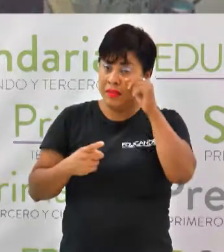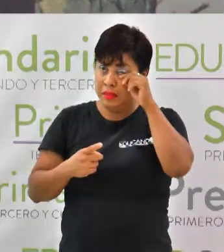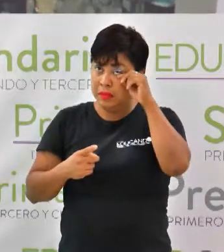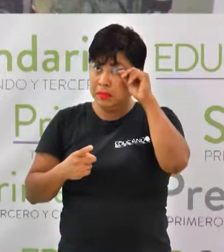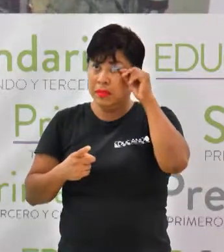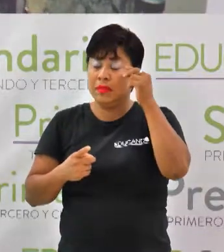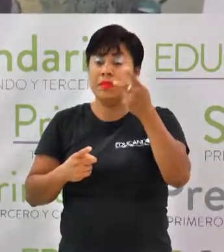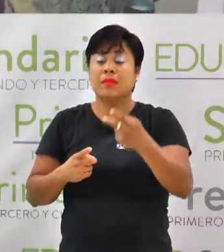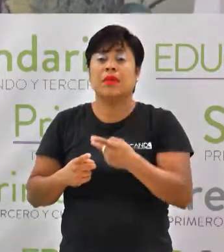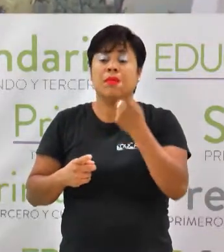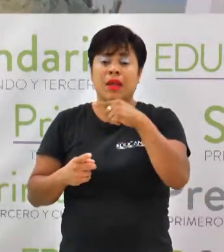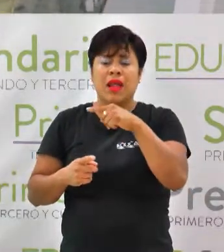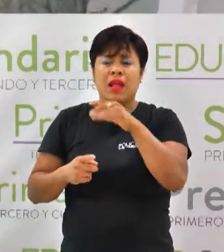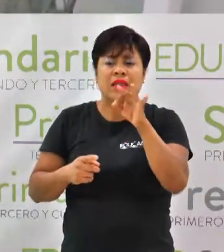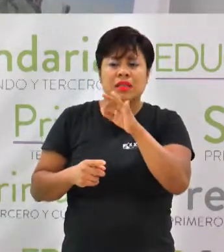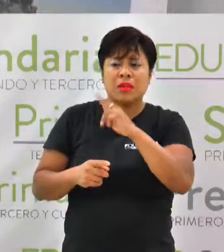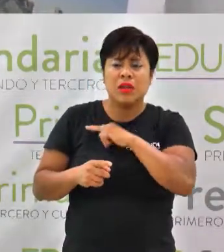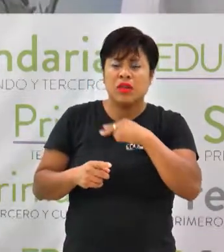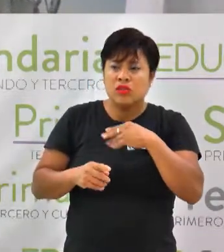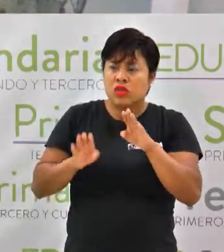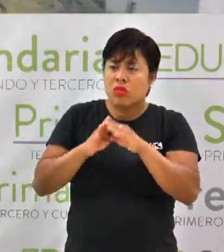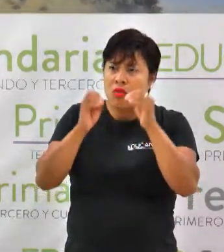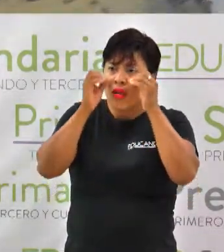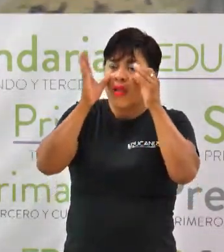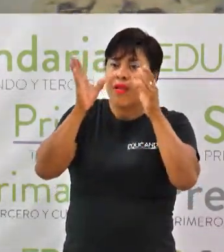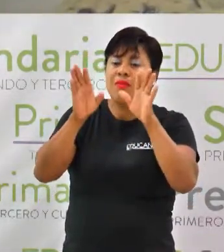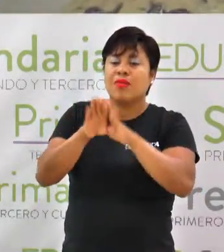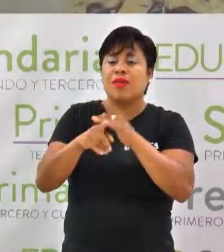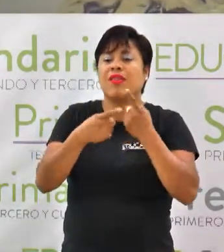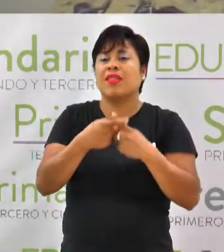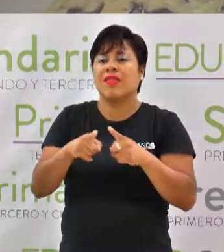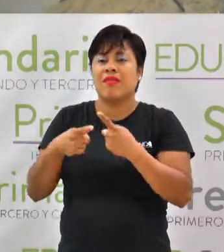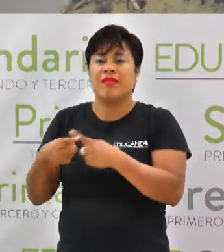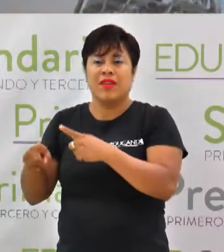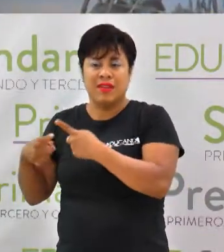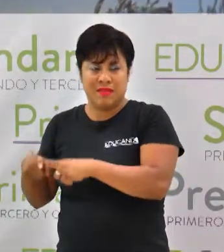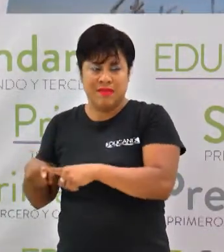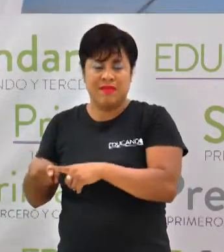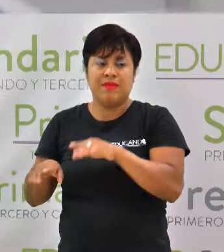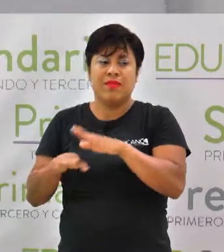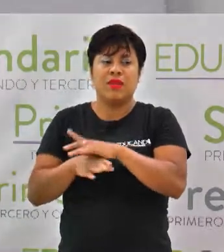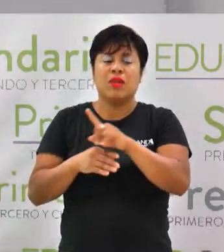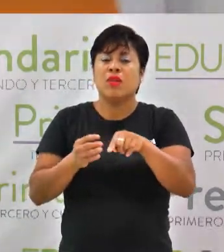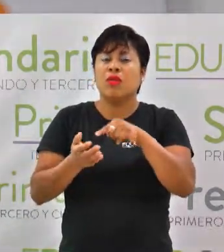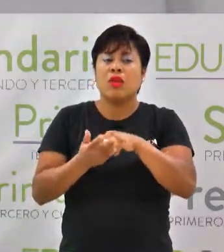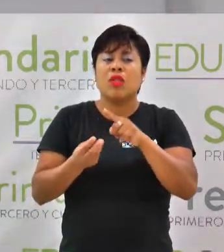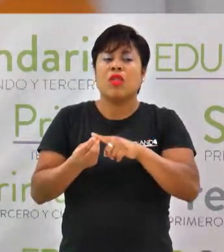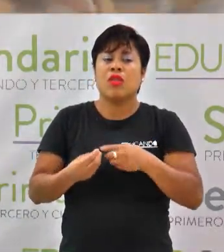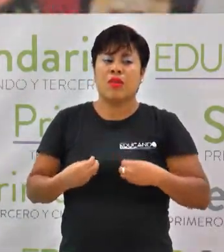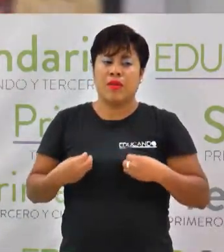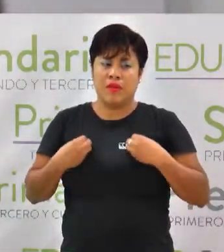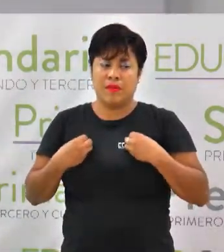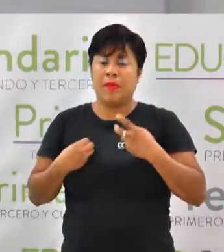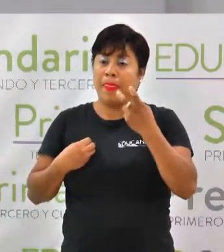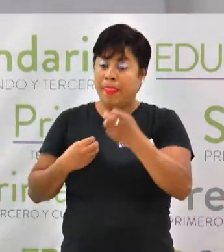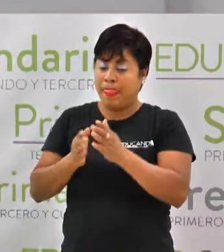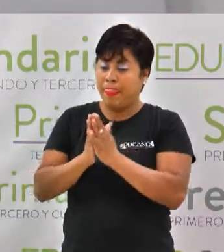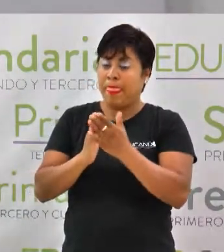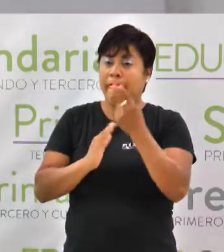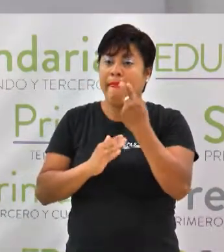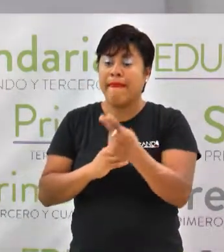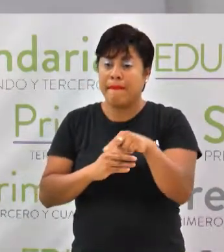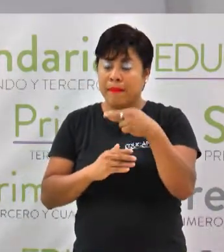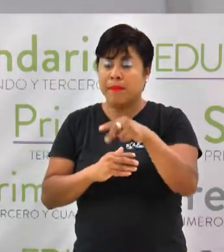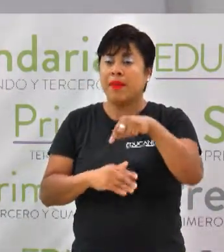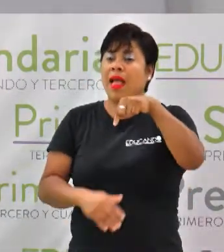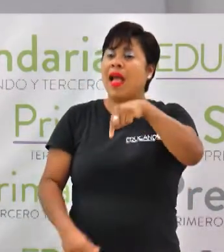sorprendentes para nosotros, ¿no? Porque son muy diferentes, cada una de ellas dependiendo del lugar donde viven. Nuestro libro se